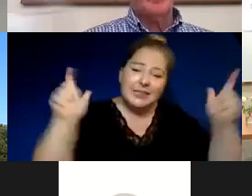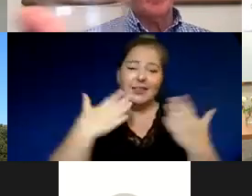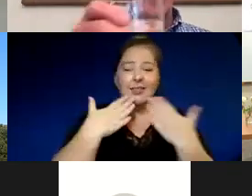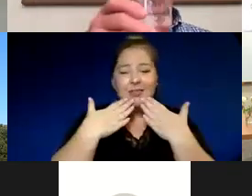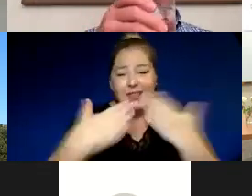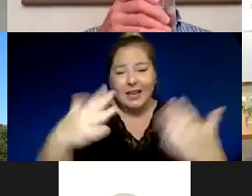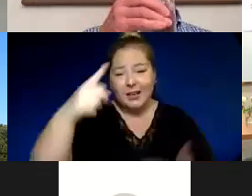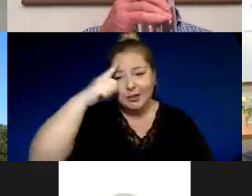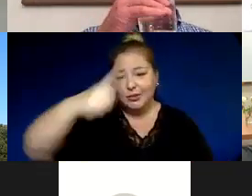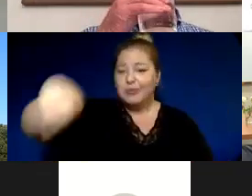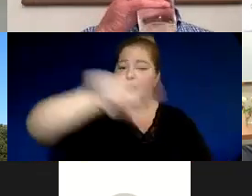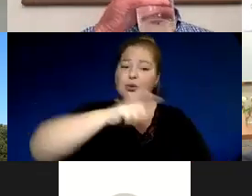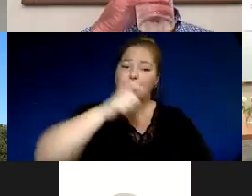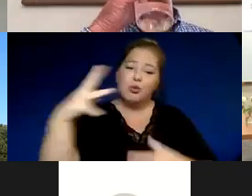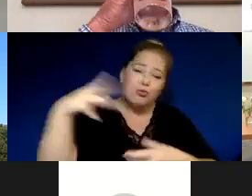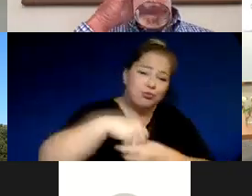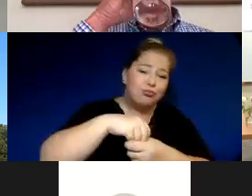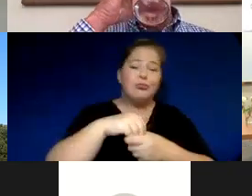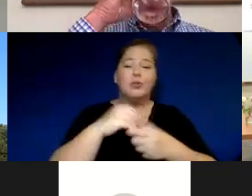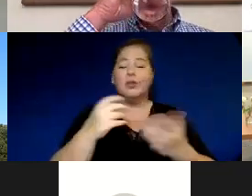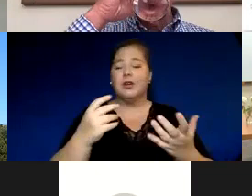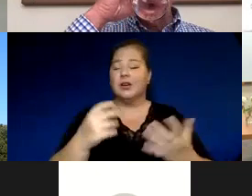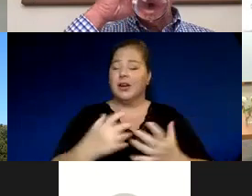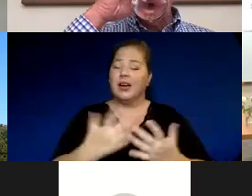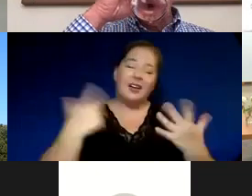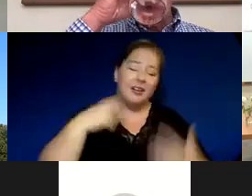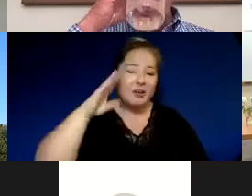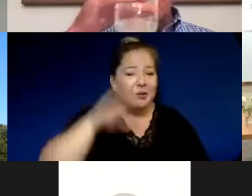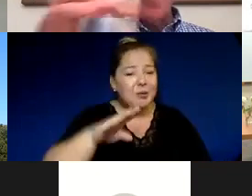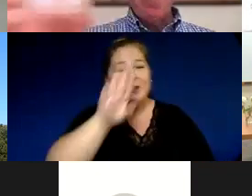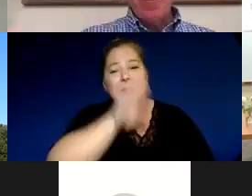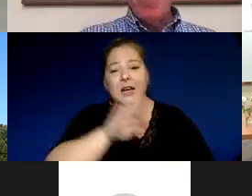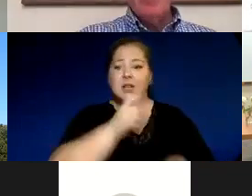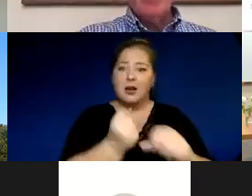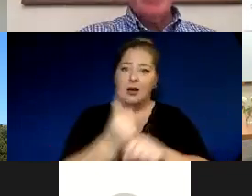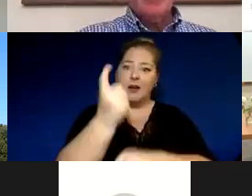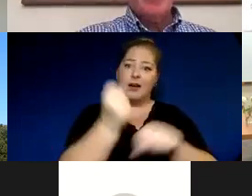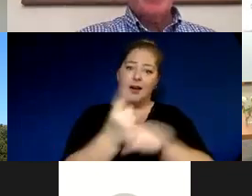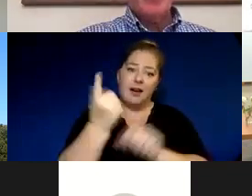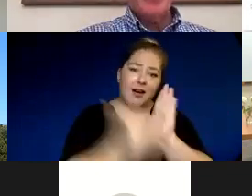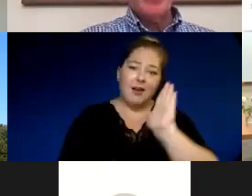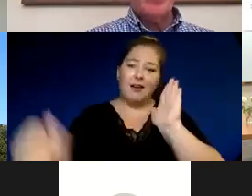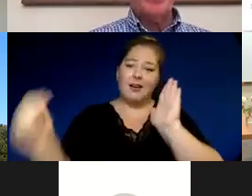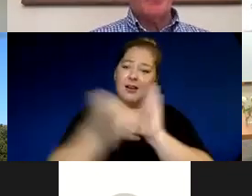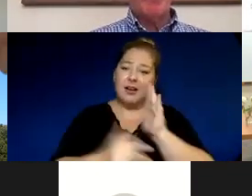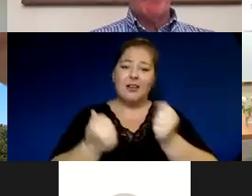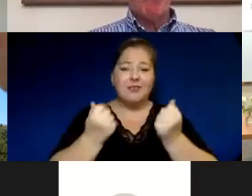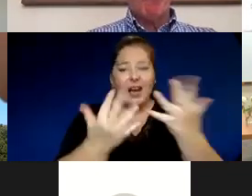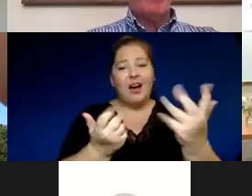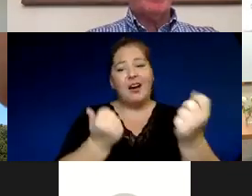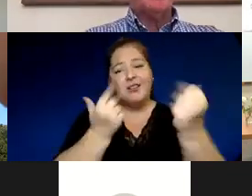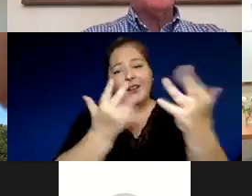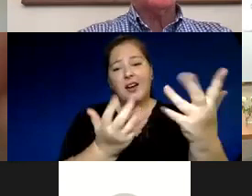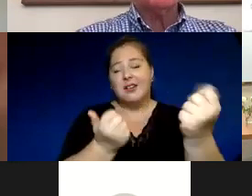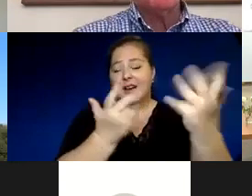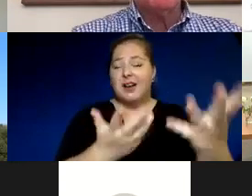todos por ayudar de nuevo. Año a año estamos haciéndolos, pero estoy seguro que vamos a seguir adelante y podemos hacerlo con éxito. ¿Sí